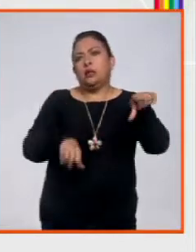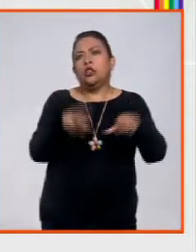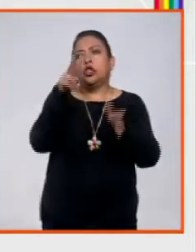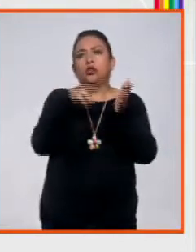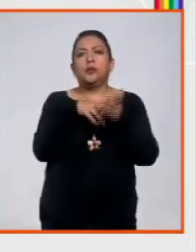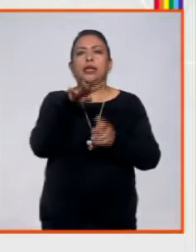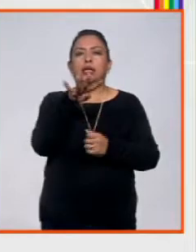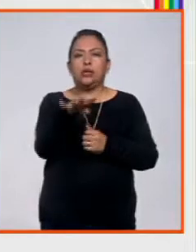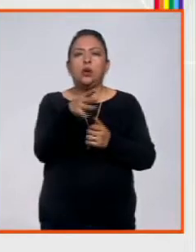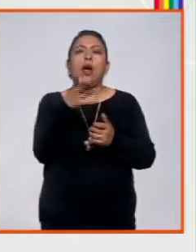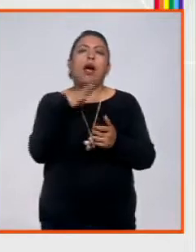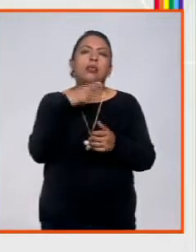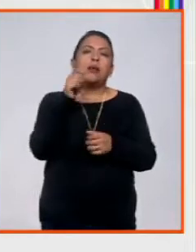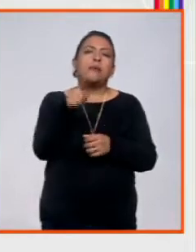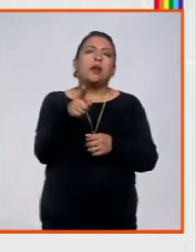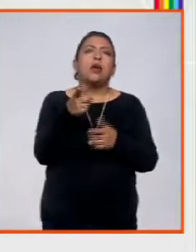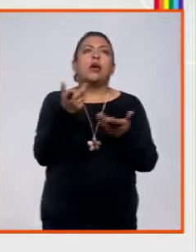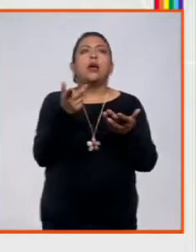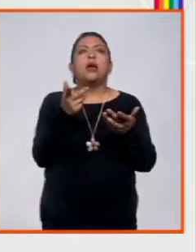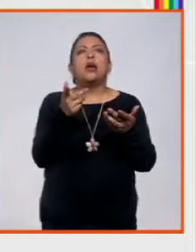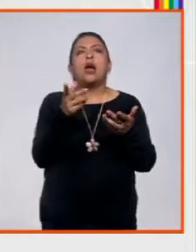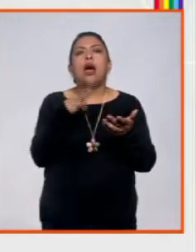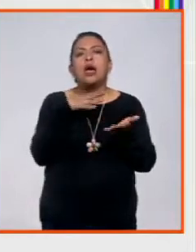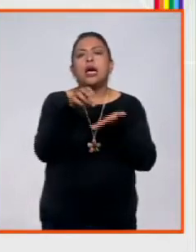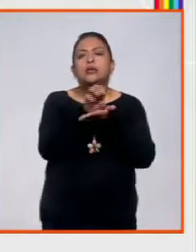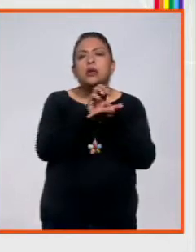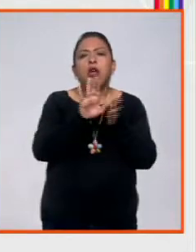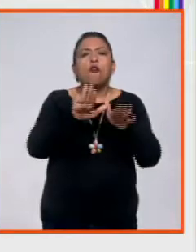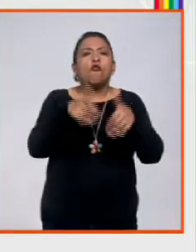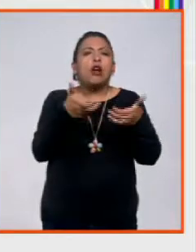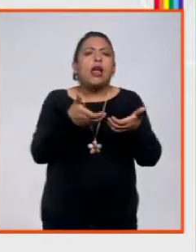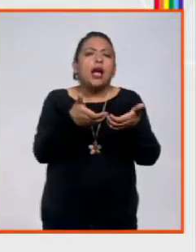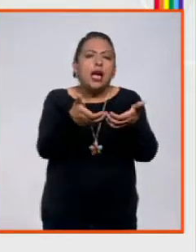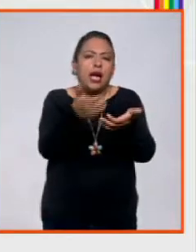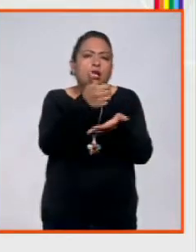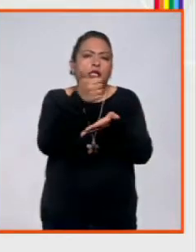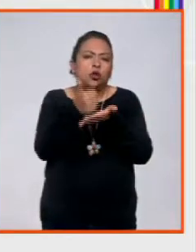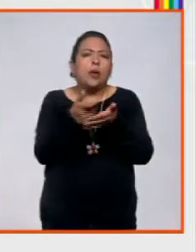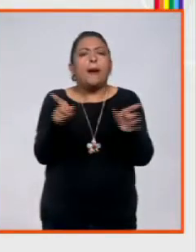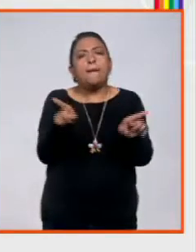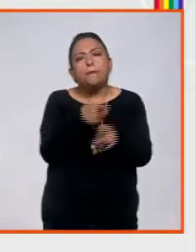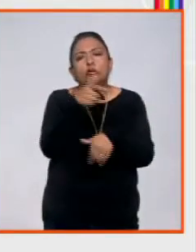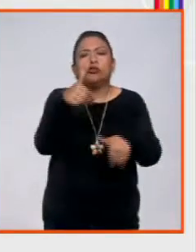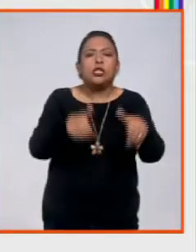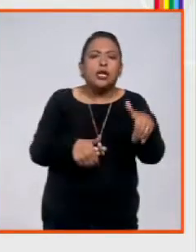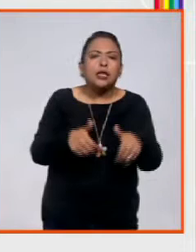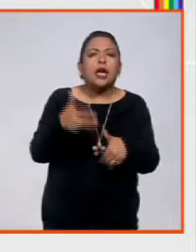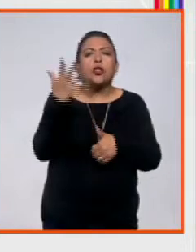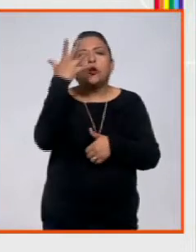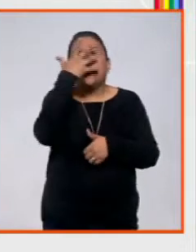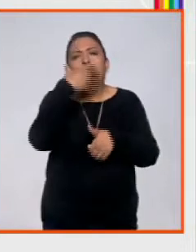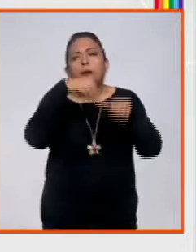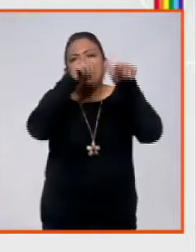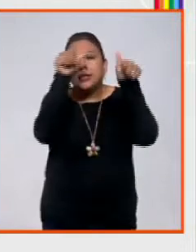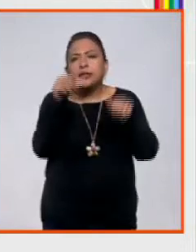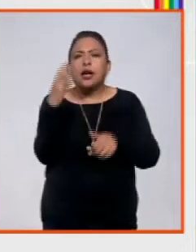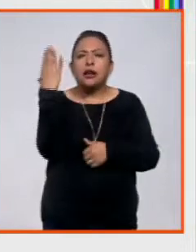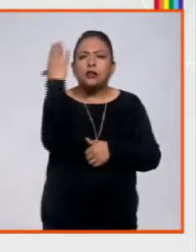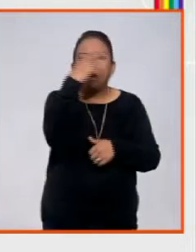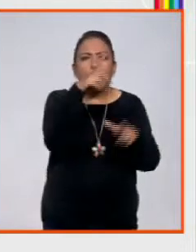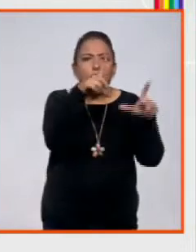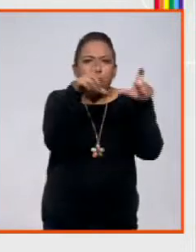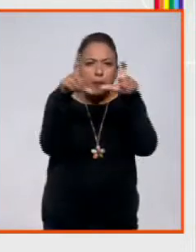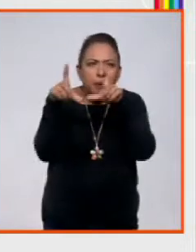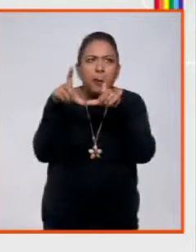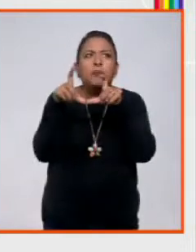incluyendo actuaciones sobre pequeños escenarios en las callejuelas de la ciudad música teatro bellas artes fotografía todo con un